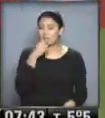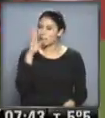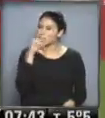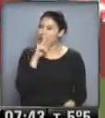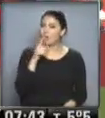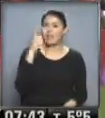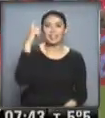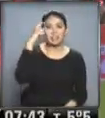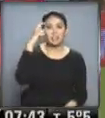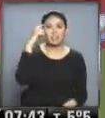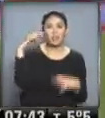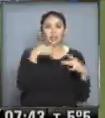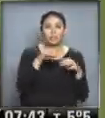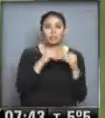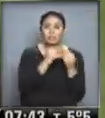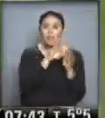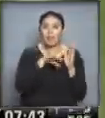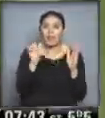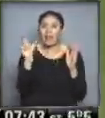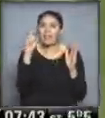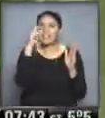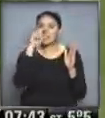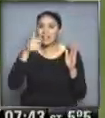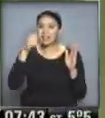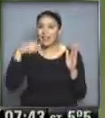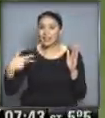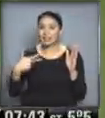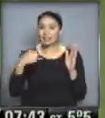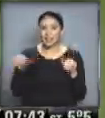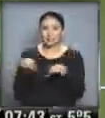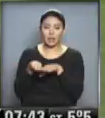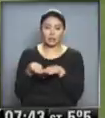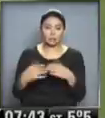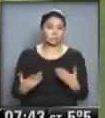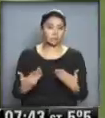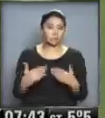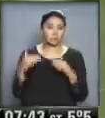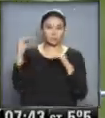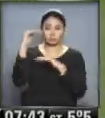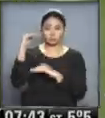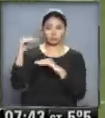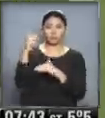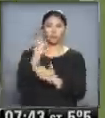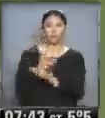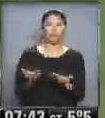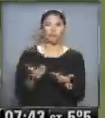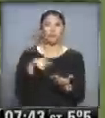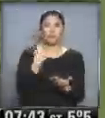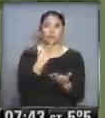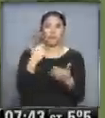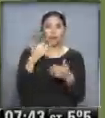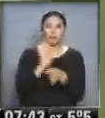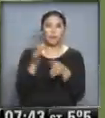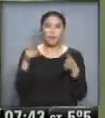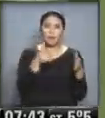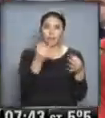de 10 partidos, 7 lo hemos ganado y 3 hemos empatado. Entonces, eso indica que estamos en un buen camino,